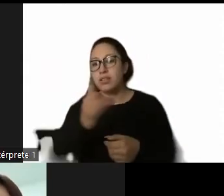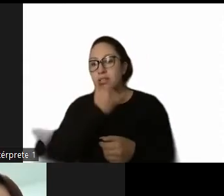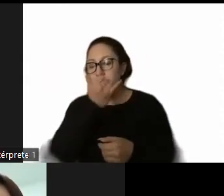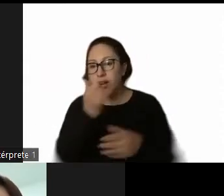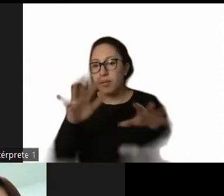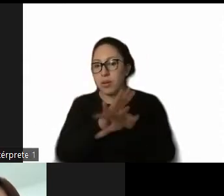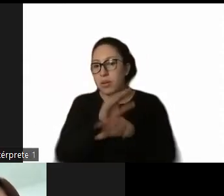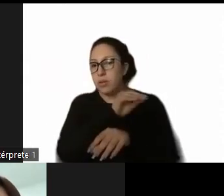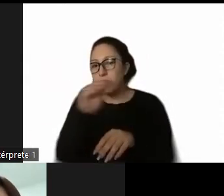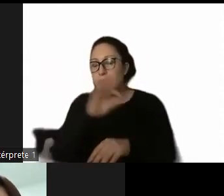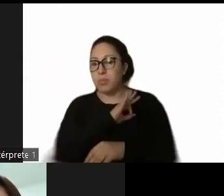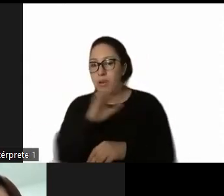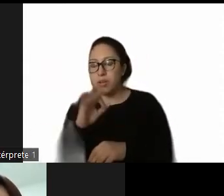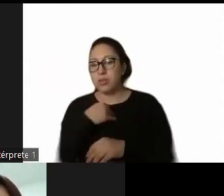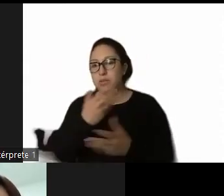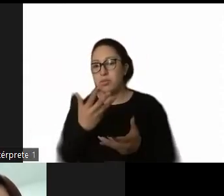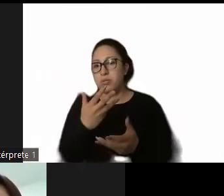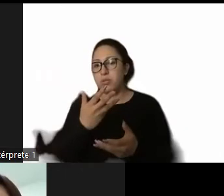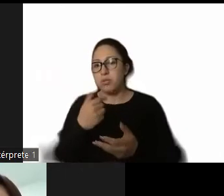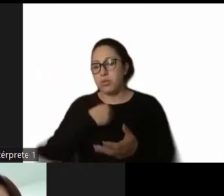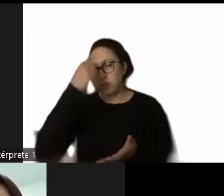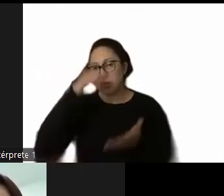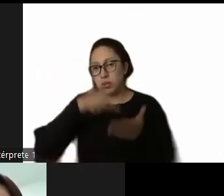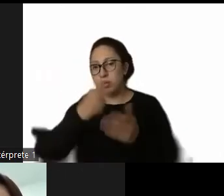mucho que hacer, un área de oportunidad importante,